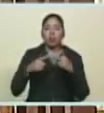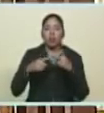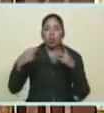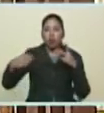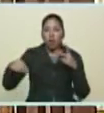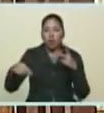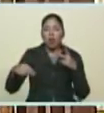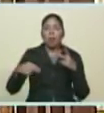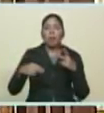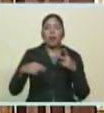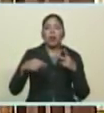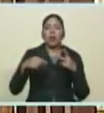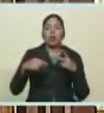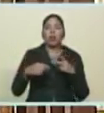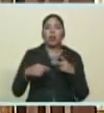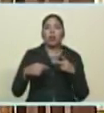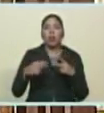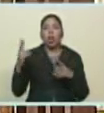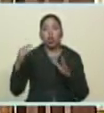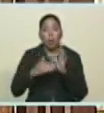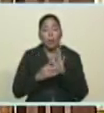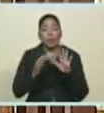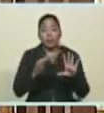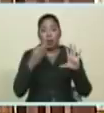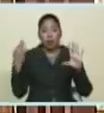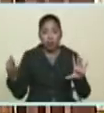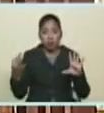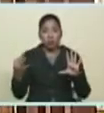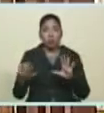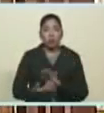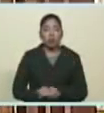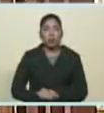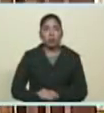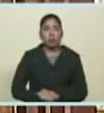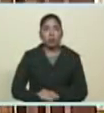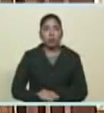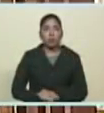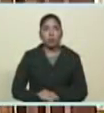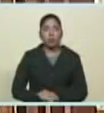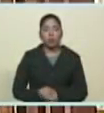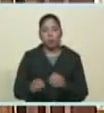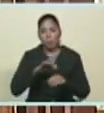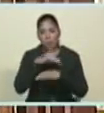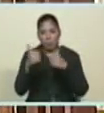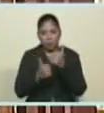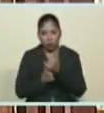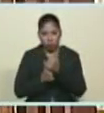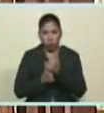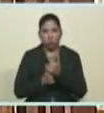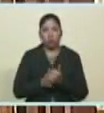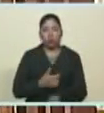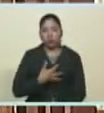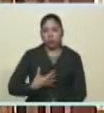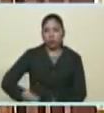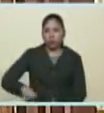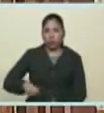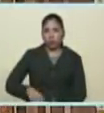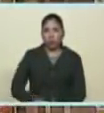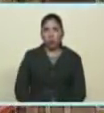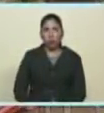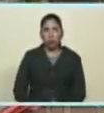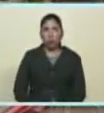noviembre, diciembre, 2013, vicepresidente ejecutivo de la República, Nicolás Maduro. Nuestro